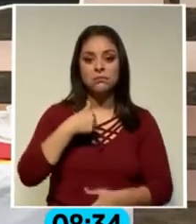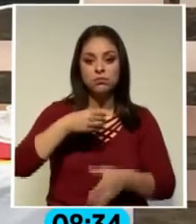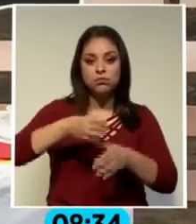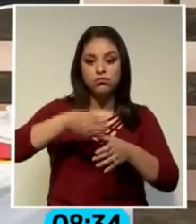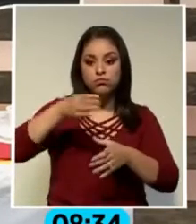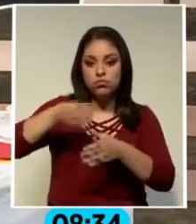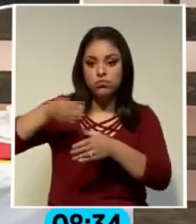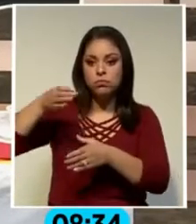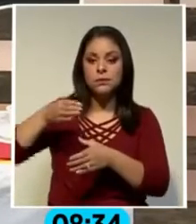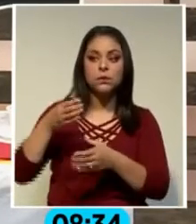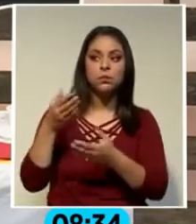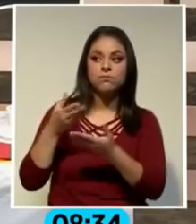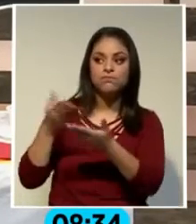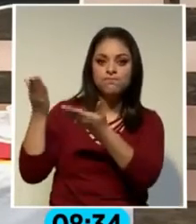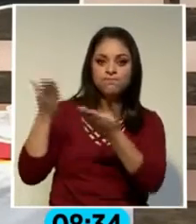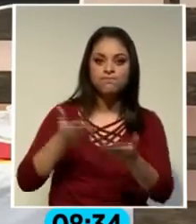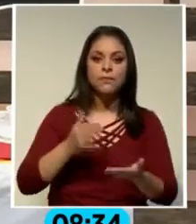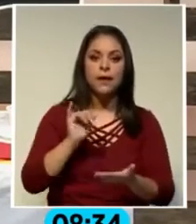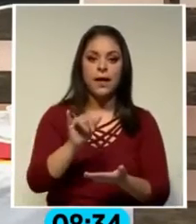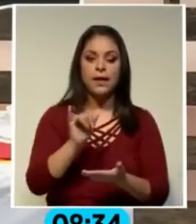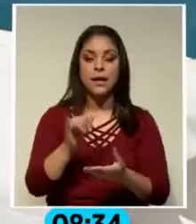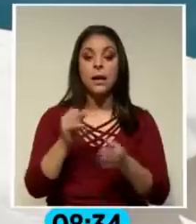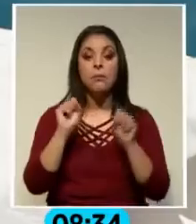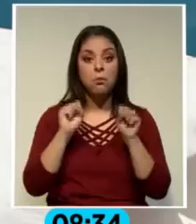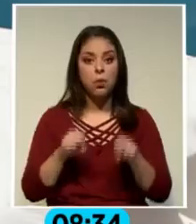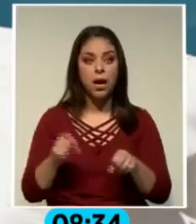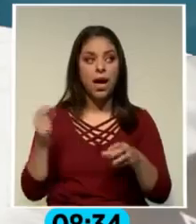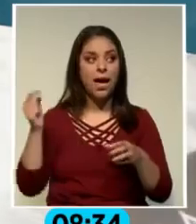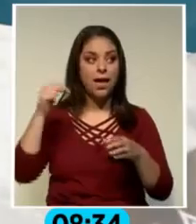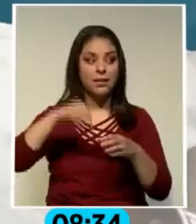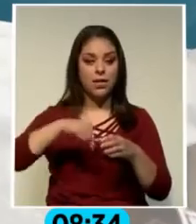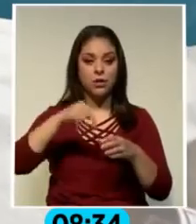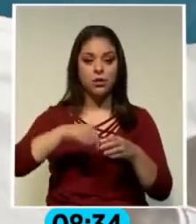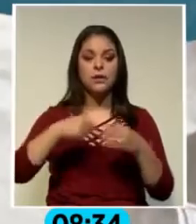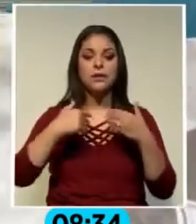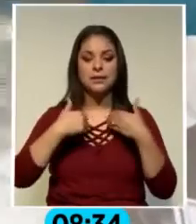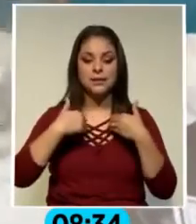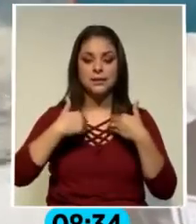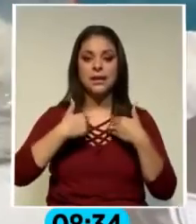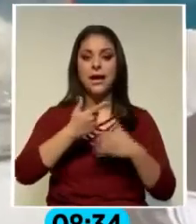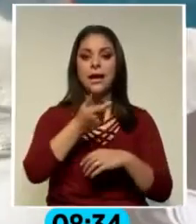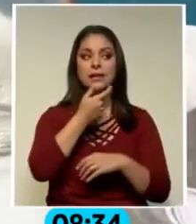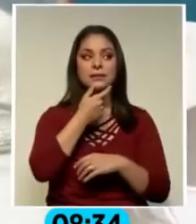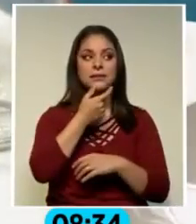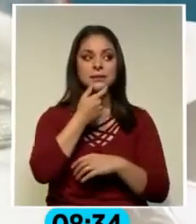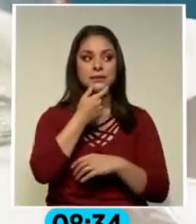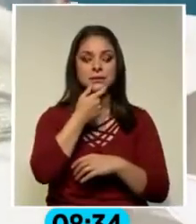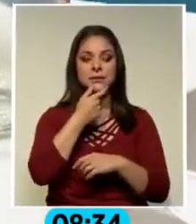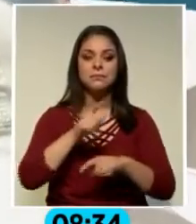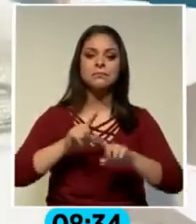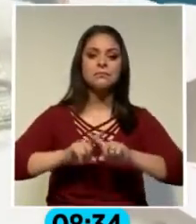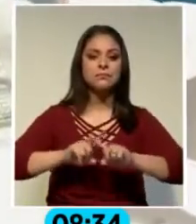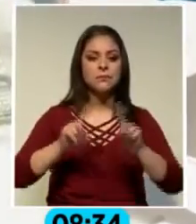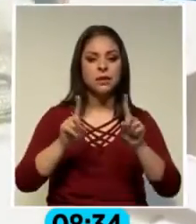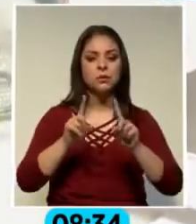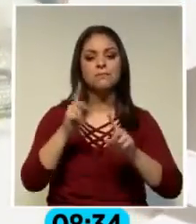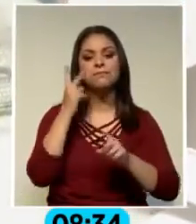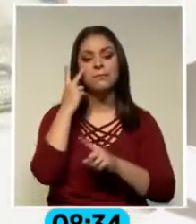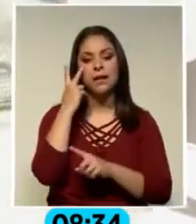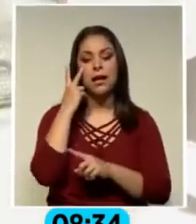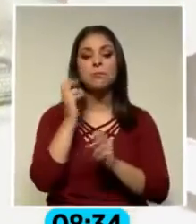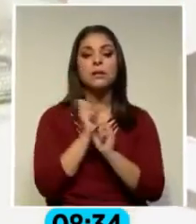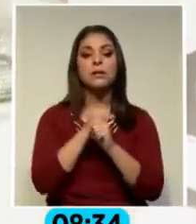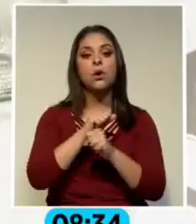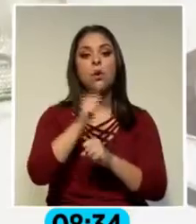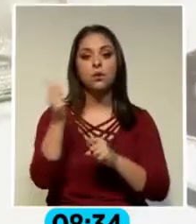que conseguimos por ahí, donde podríamos dentro colocar las galletas. Las galletas. Pero niña Gwen, vamos a hacer otro poquito.